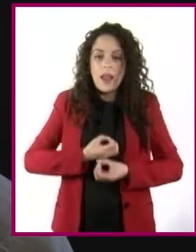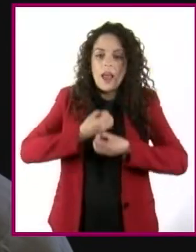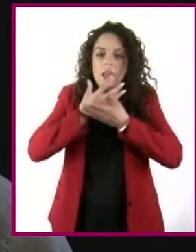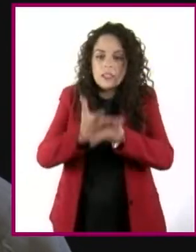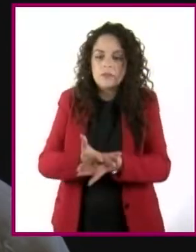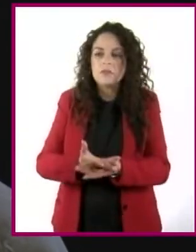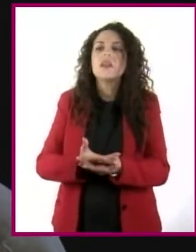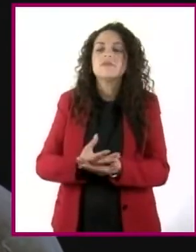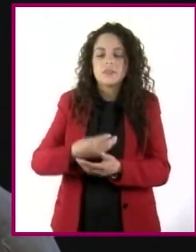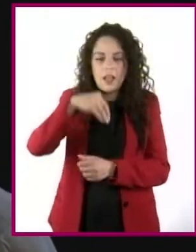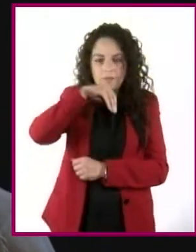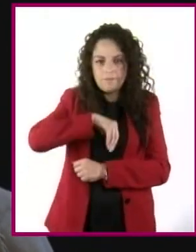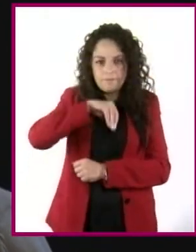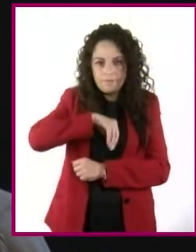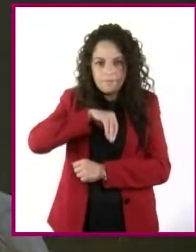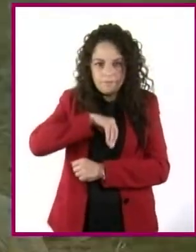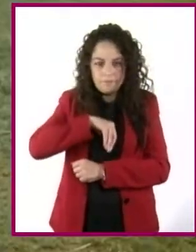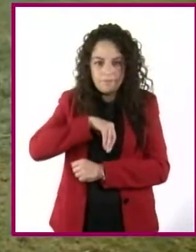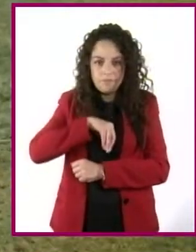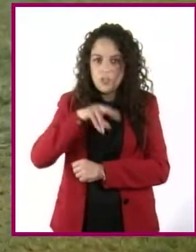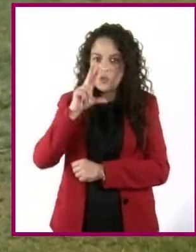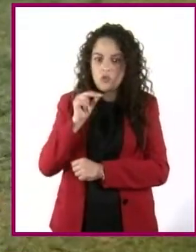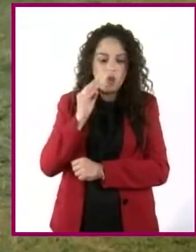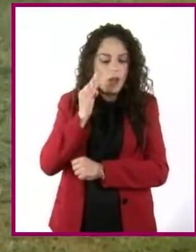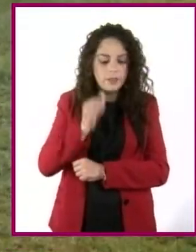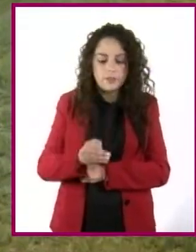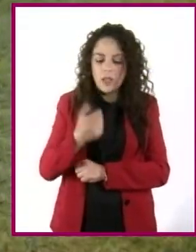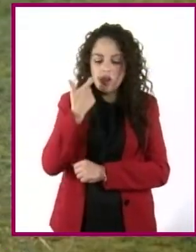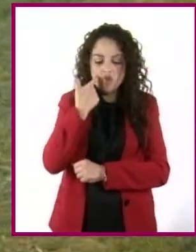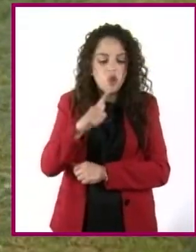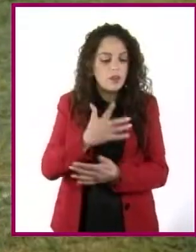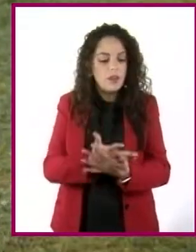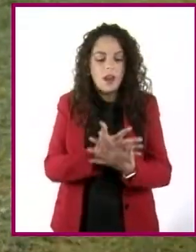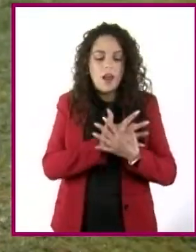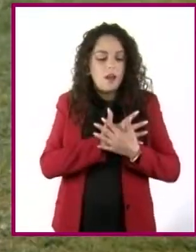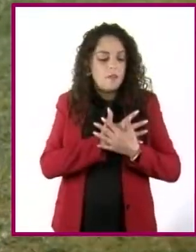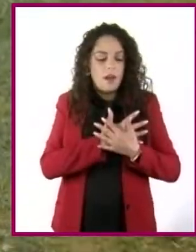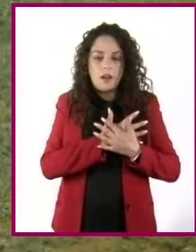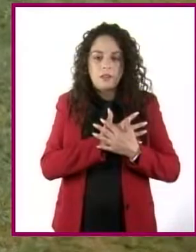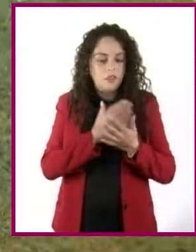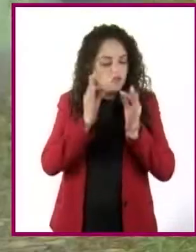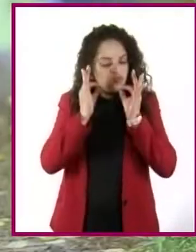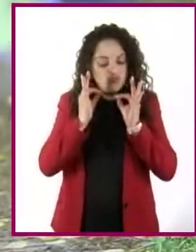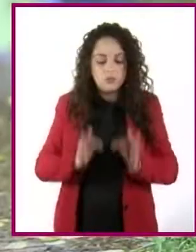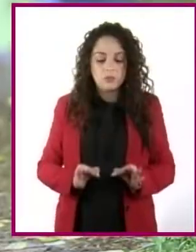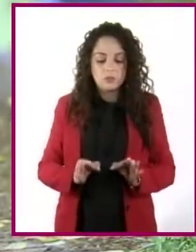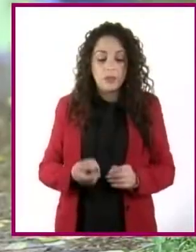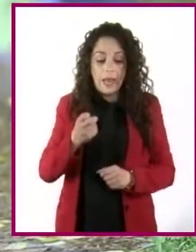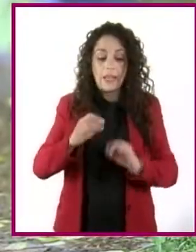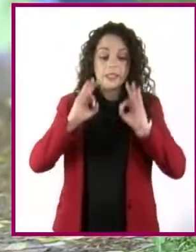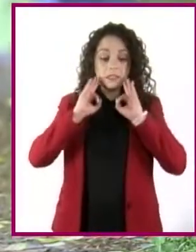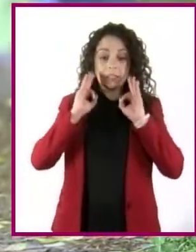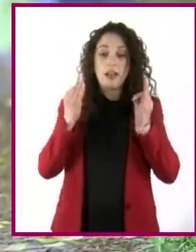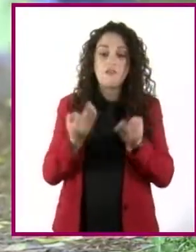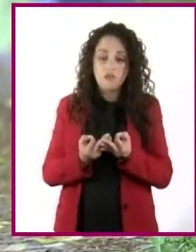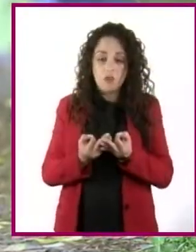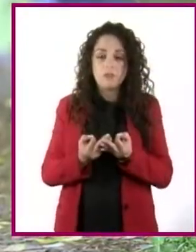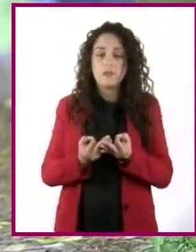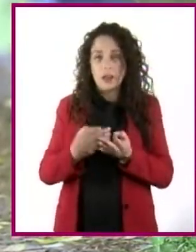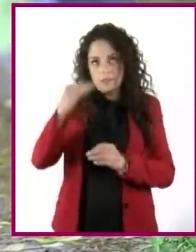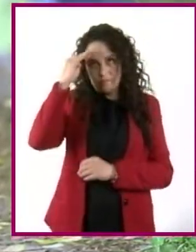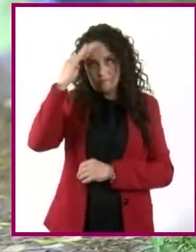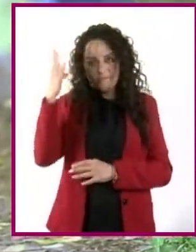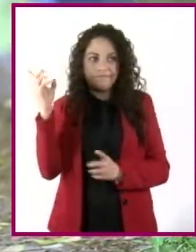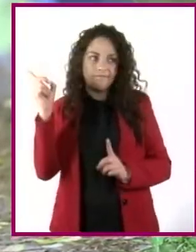por voluntad o por incapacidad a amar como se debe. Y en esa forma, ponen en tela de juicio que